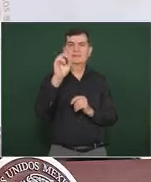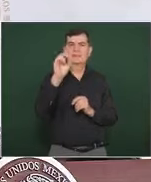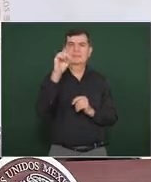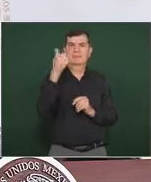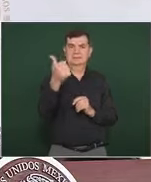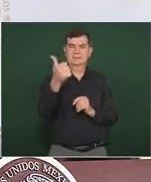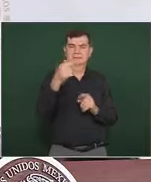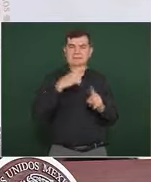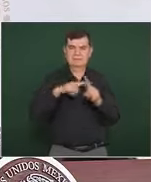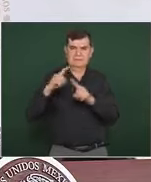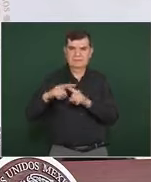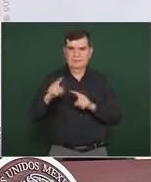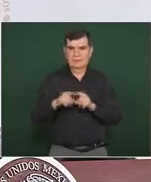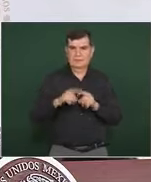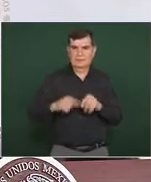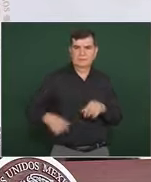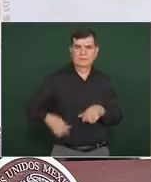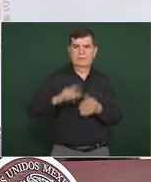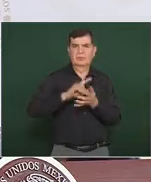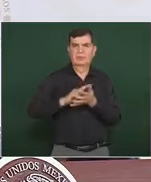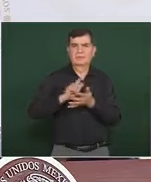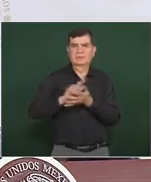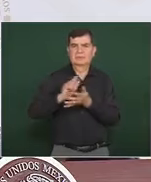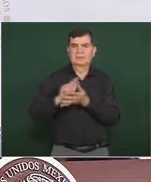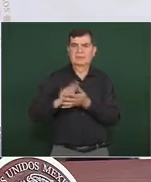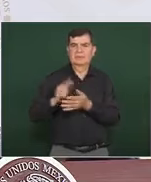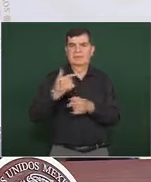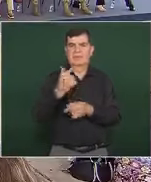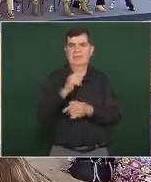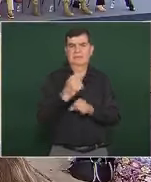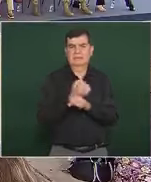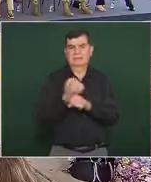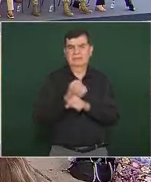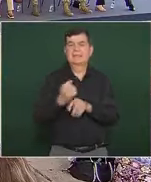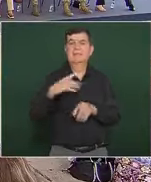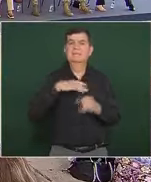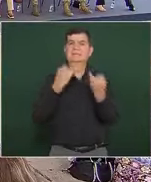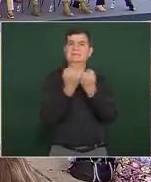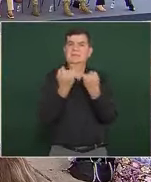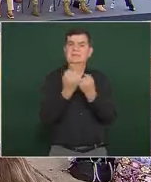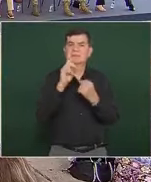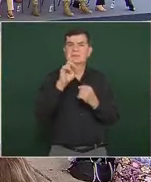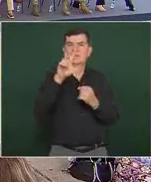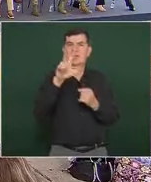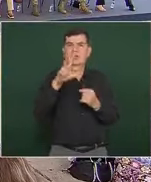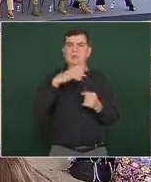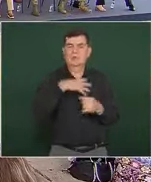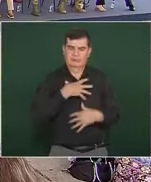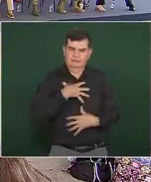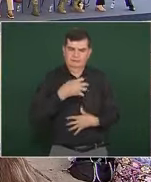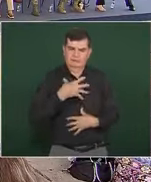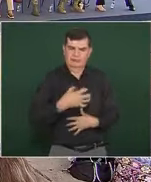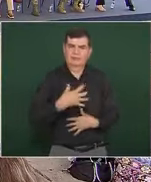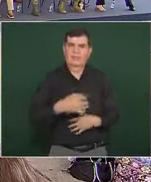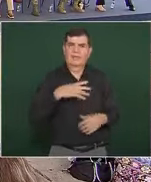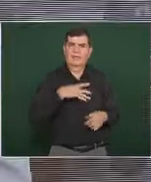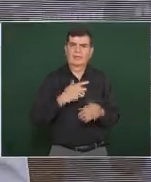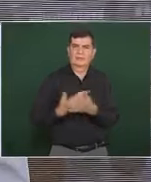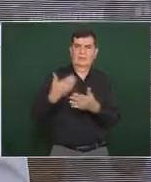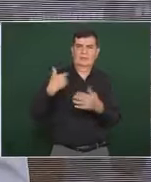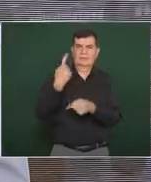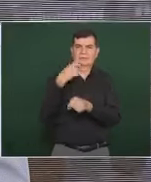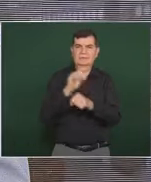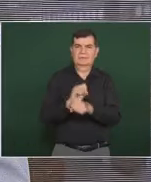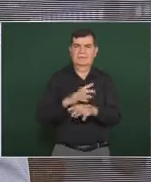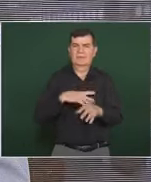12.436 sesiones de hemodiálisis, así como 38 sesiones de radioterapia durante la última